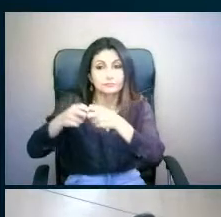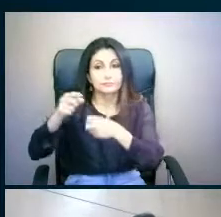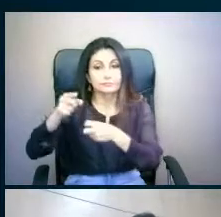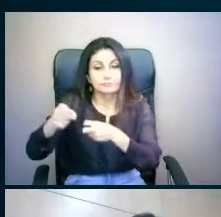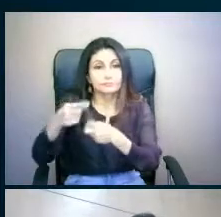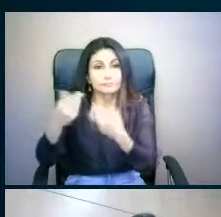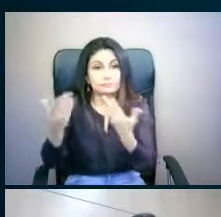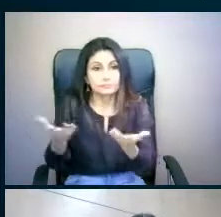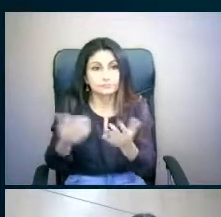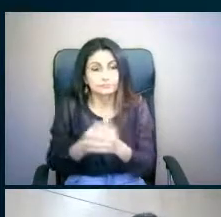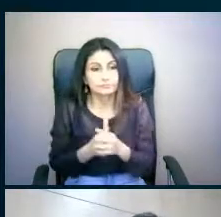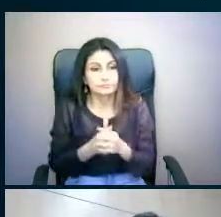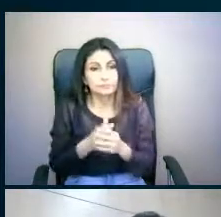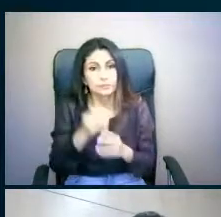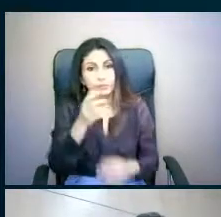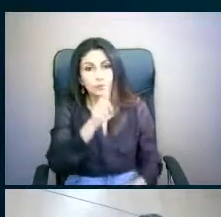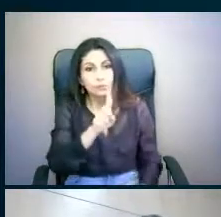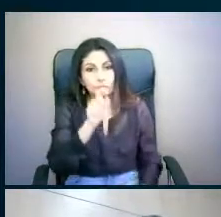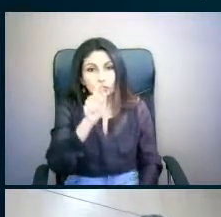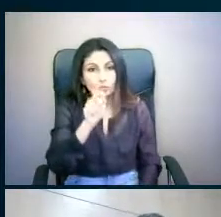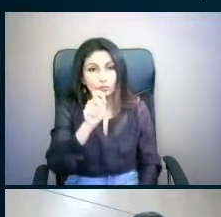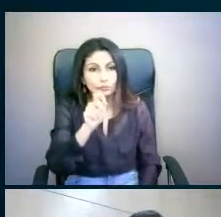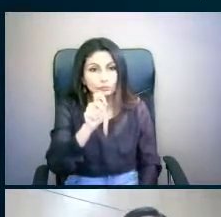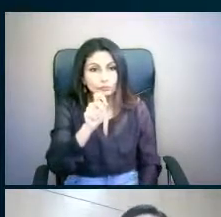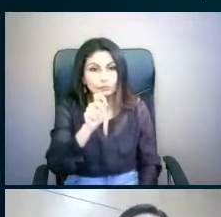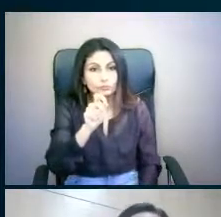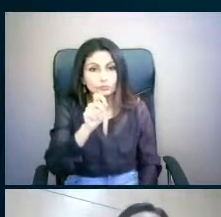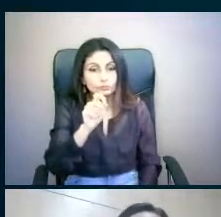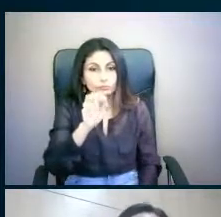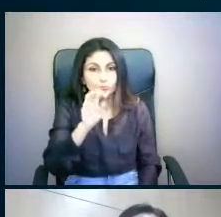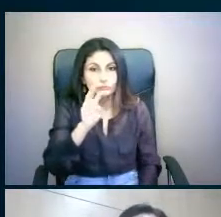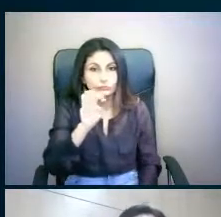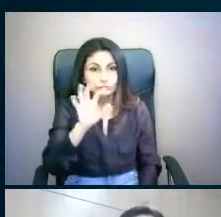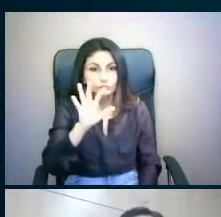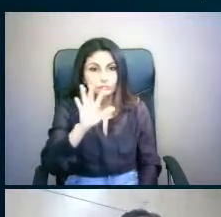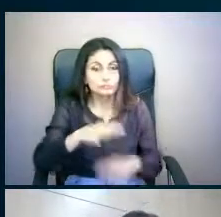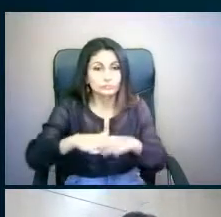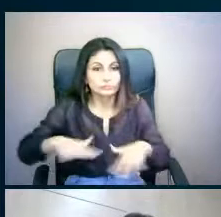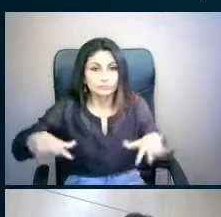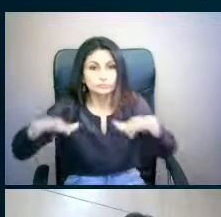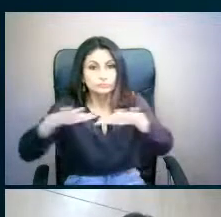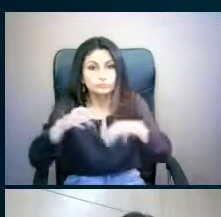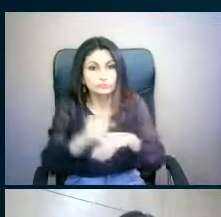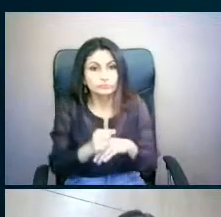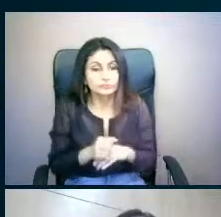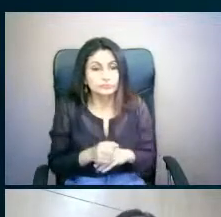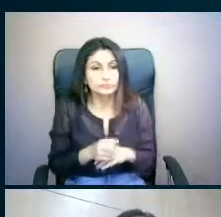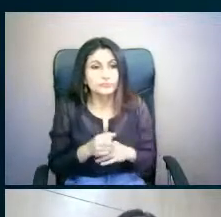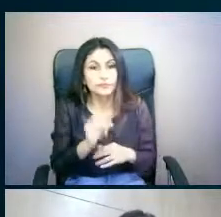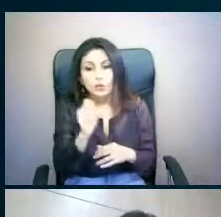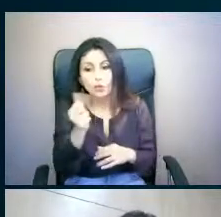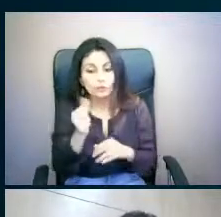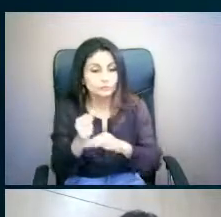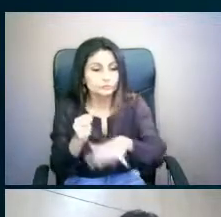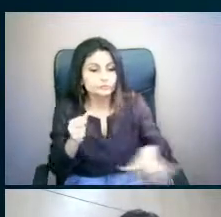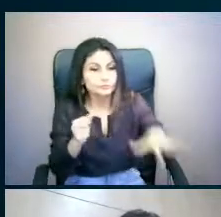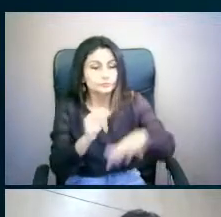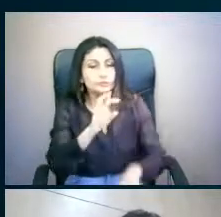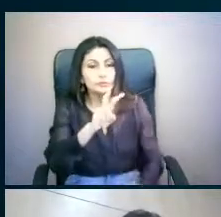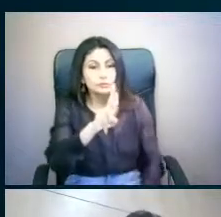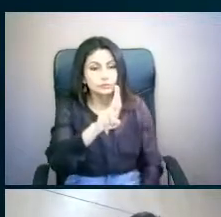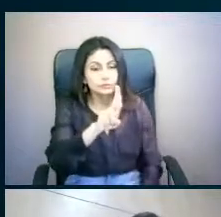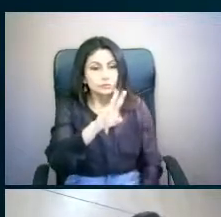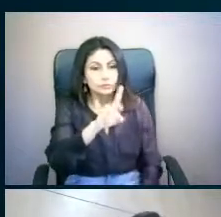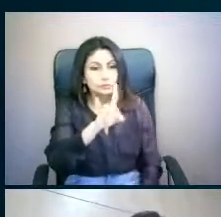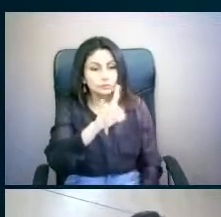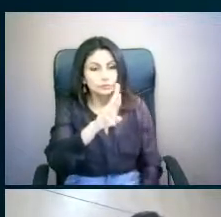de 1.85 años. En el área rural, en donde tenemos el 2% de nuestros